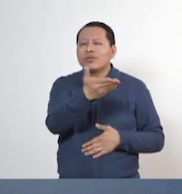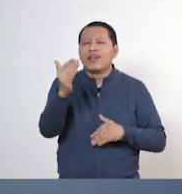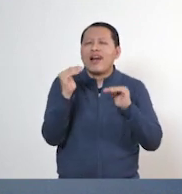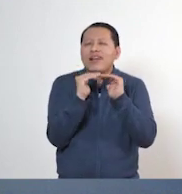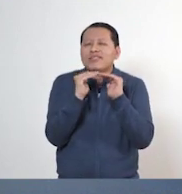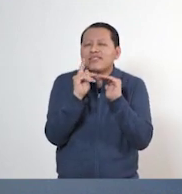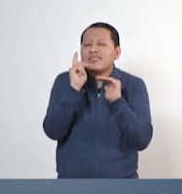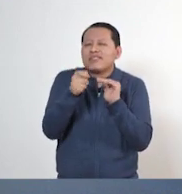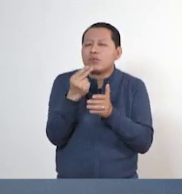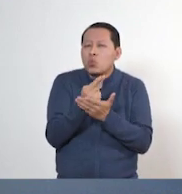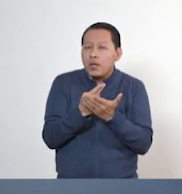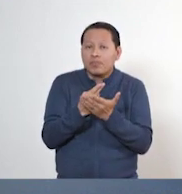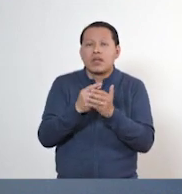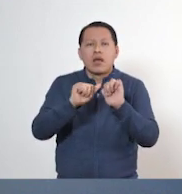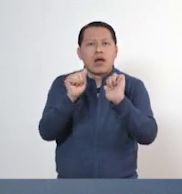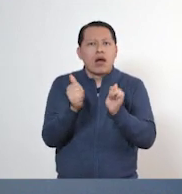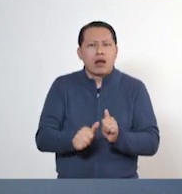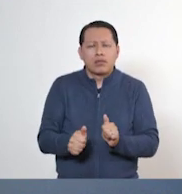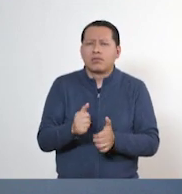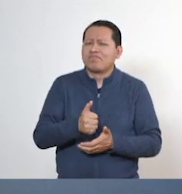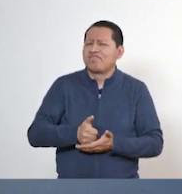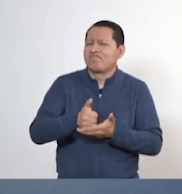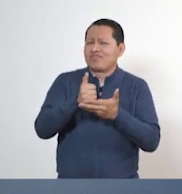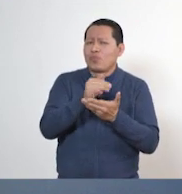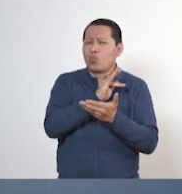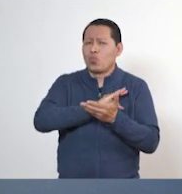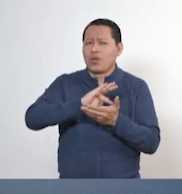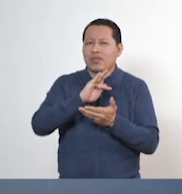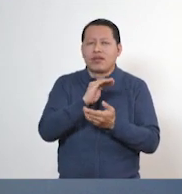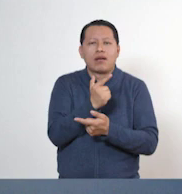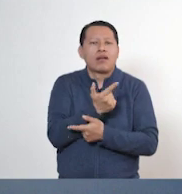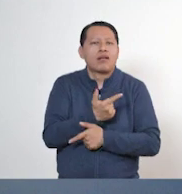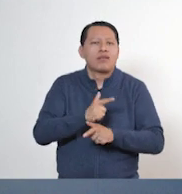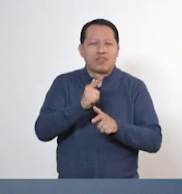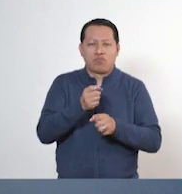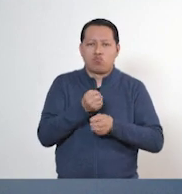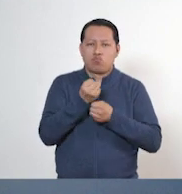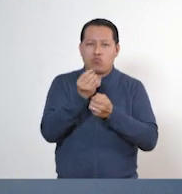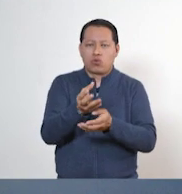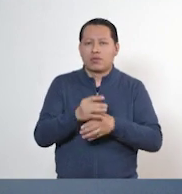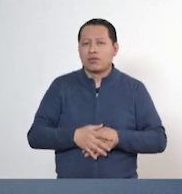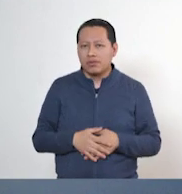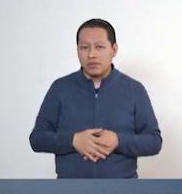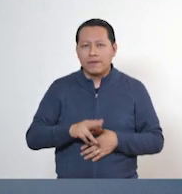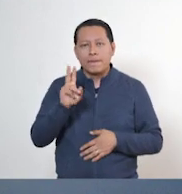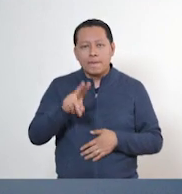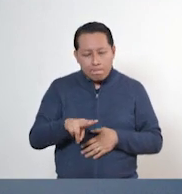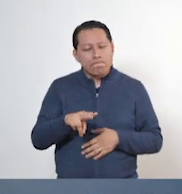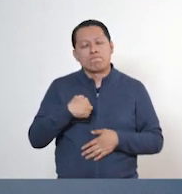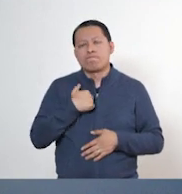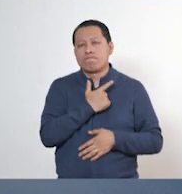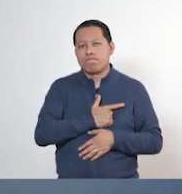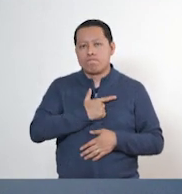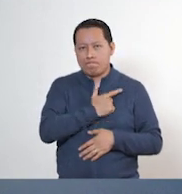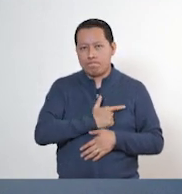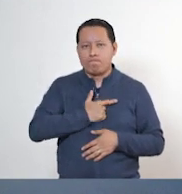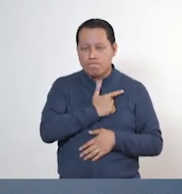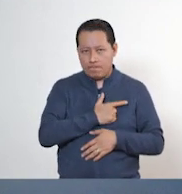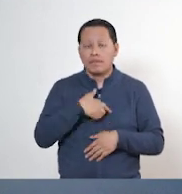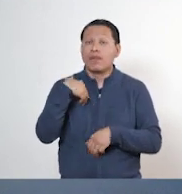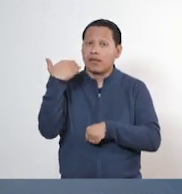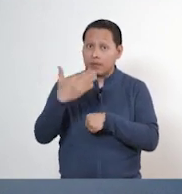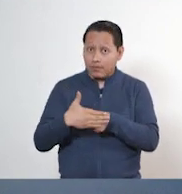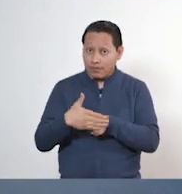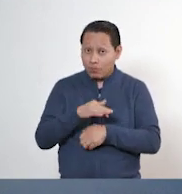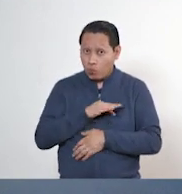dibujaron? El arte es un gran recurso para la libertad de expresión, si te fijas. Me da mucho gusto, Coral. La próxima vez,